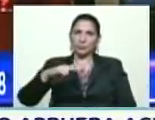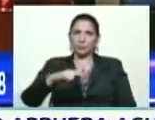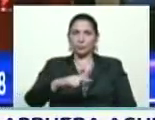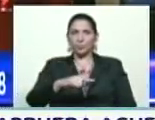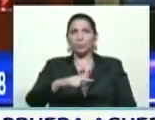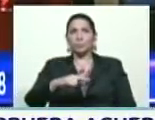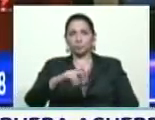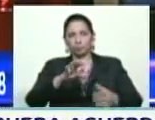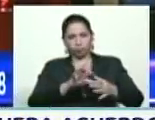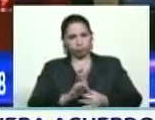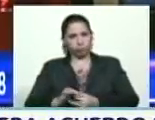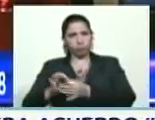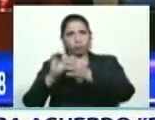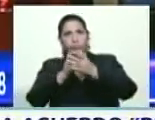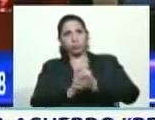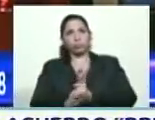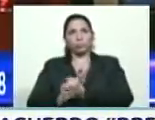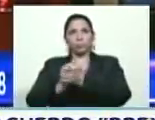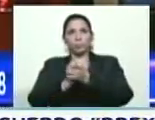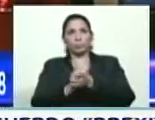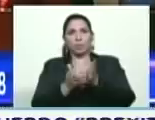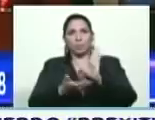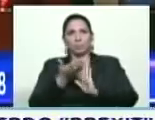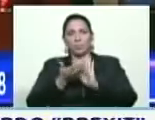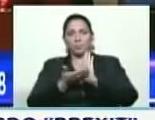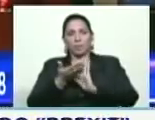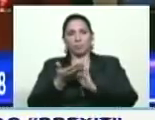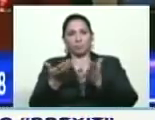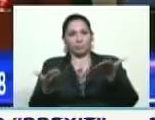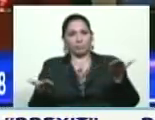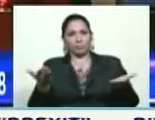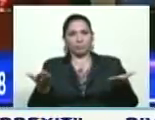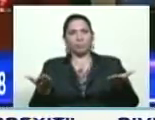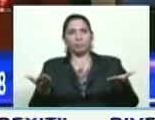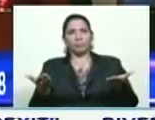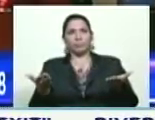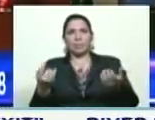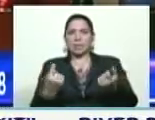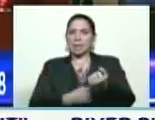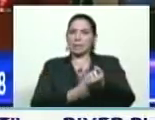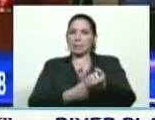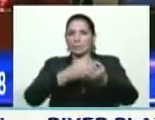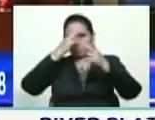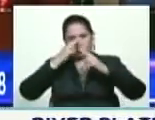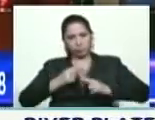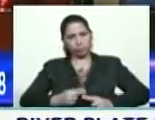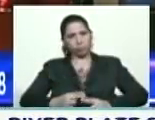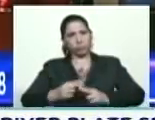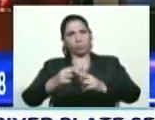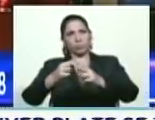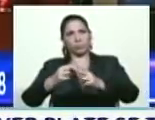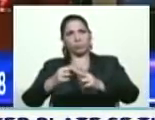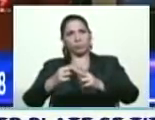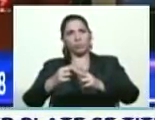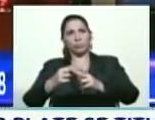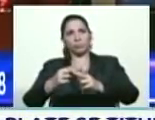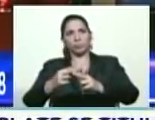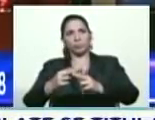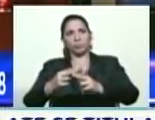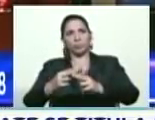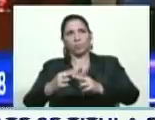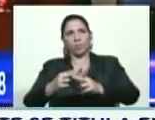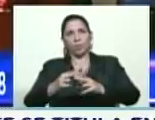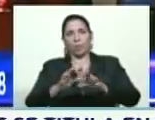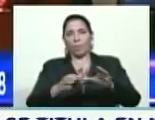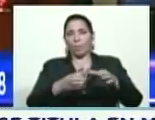las alianzas estratégicas militares entre ambos países hermanos, y ahora se le rinden honores a ambos países. Es por ello que vemos